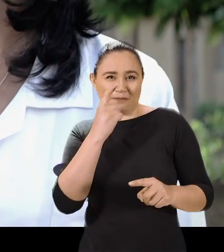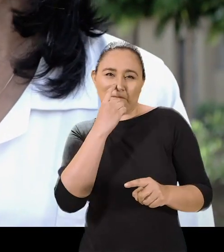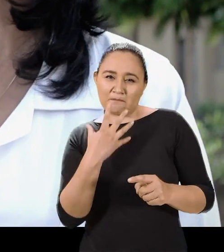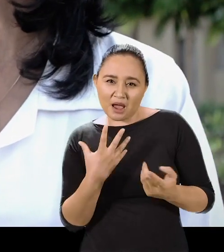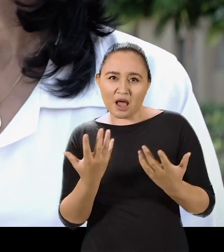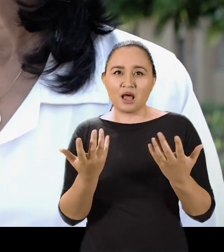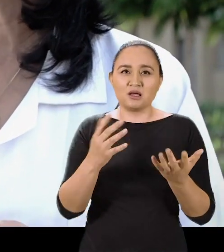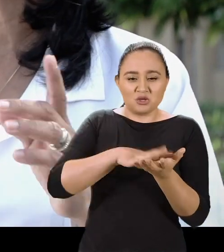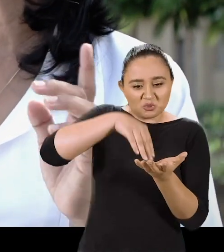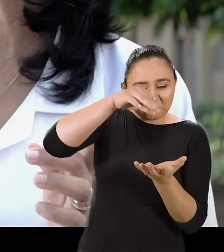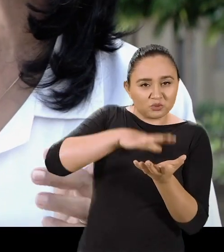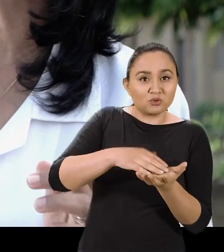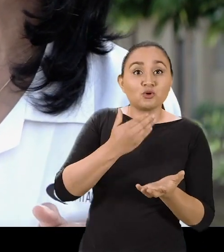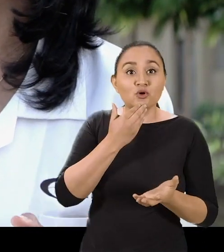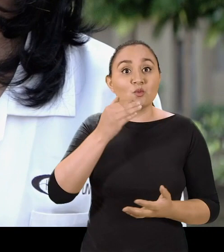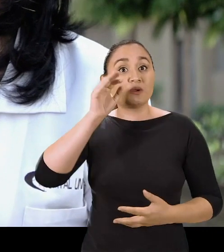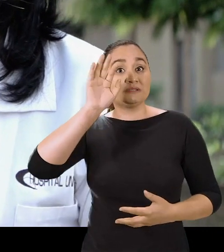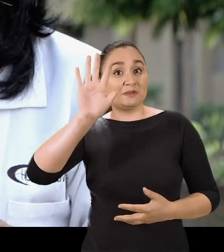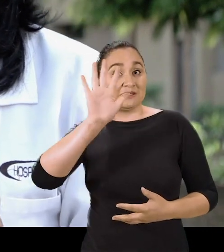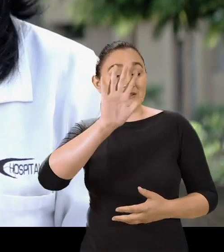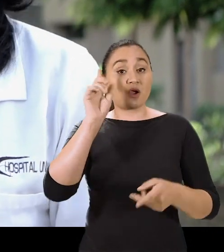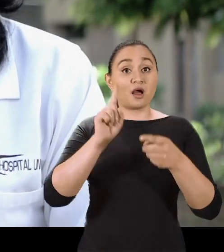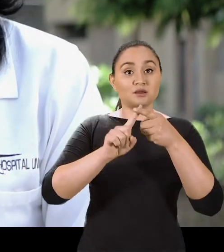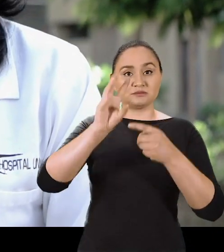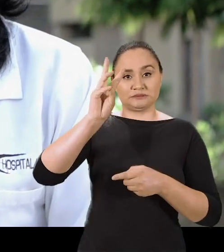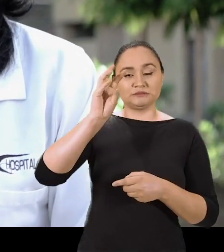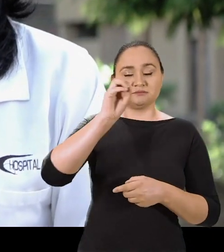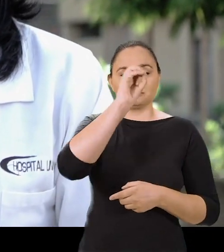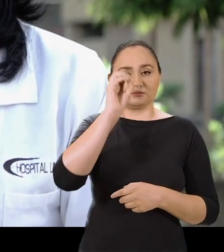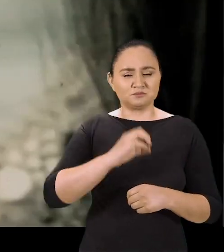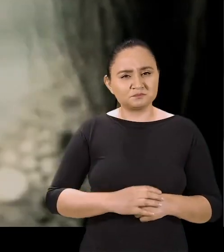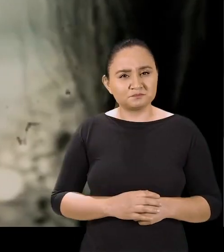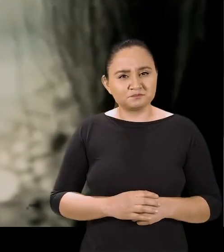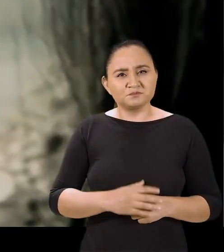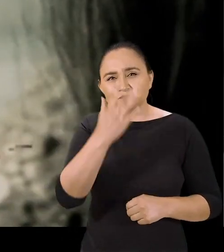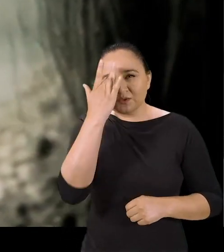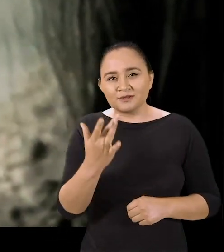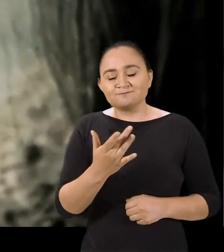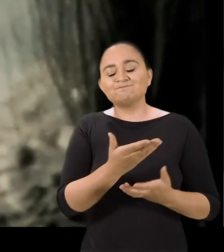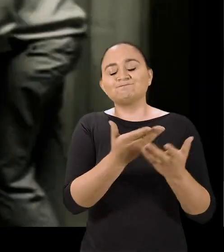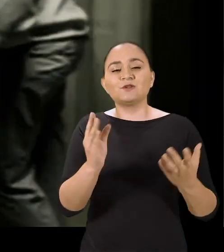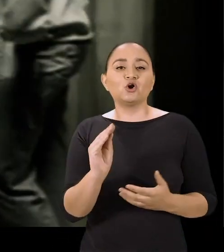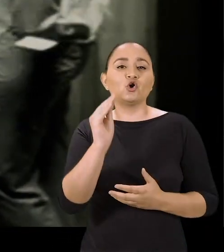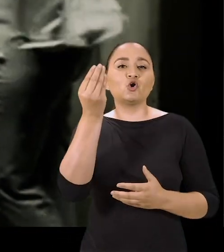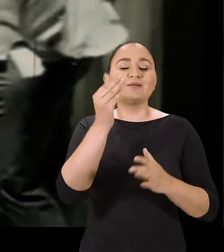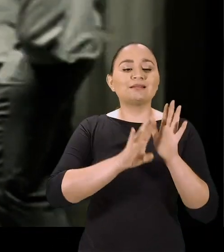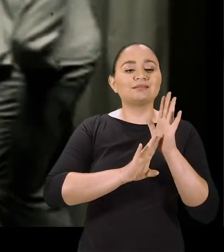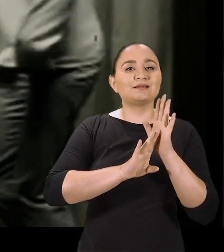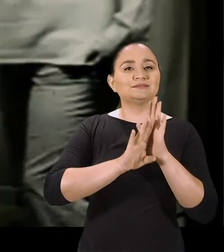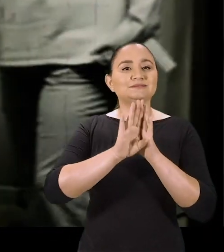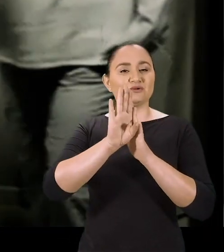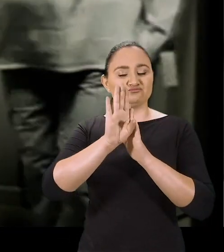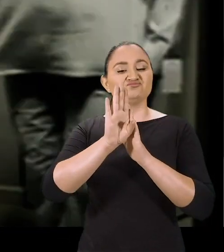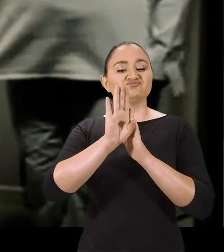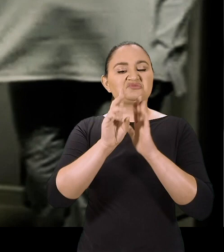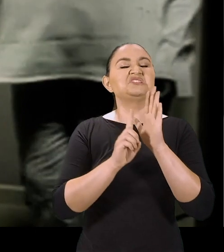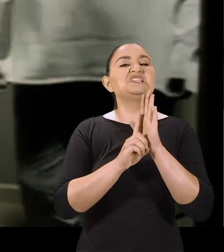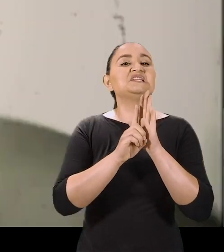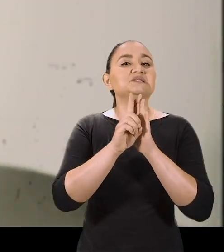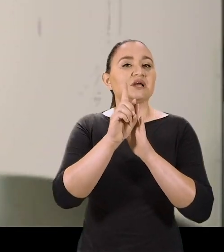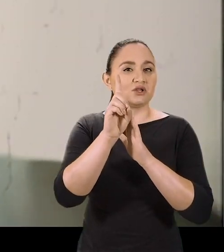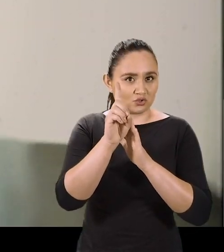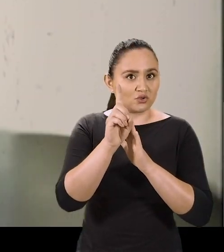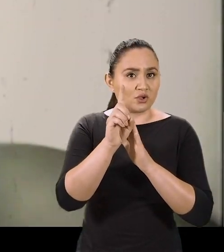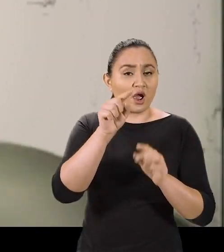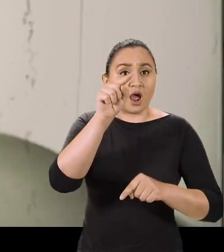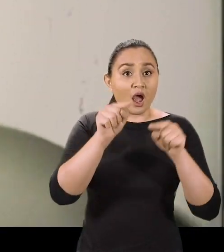los carbohidratos representan del 55 al 60 por ciento porque están en una etapa de desarrollo inclusive les